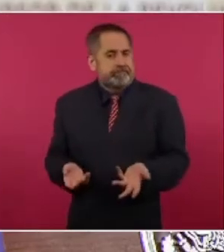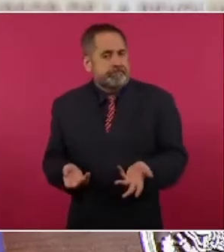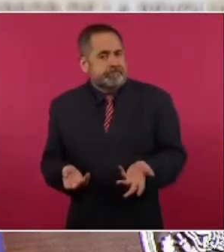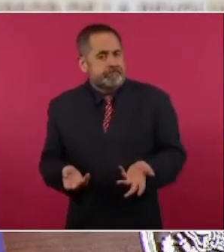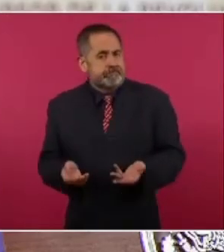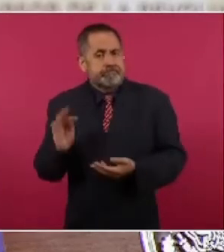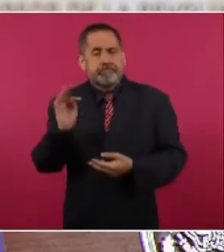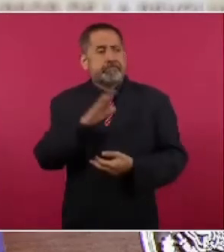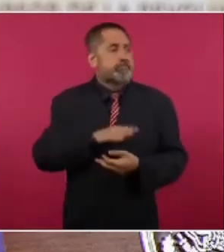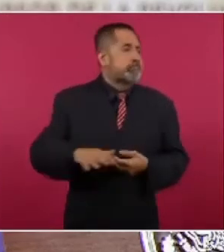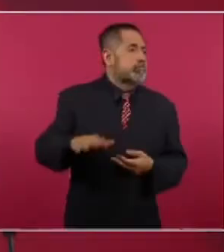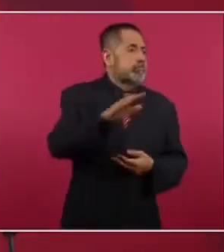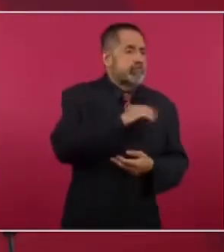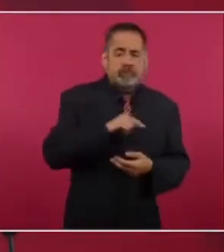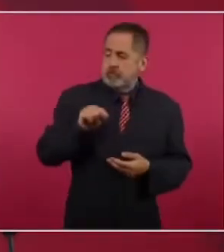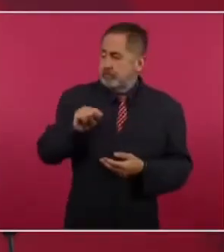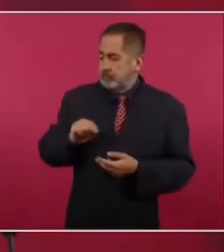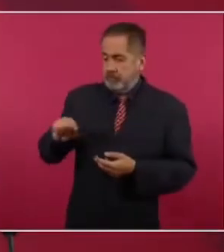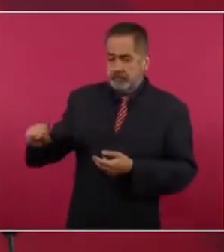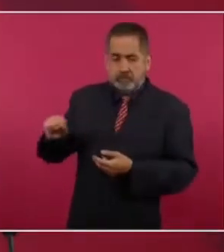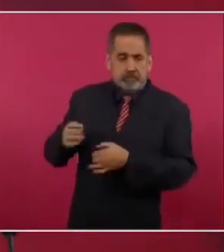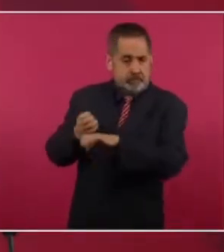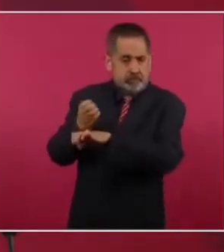sin los pueblos con más tradición,